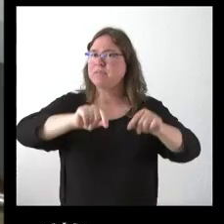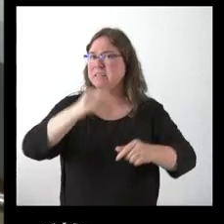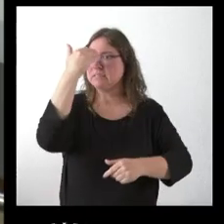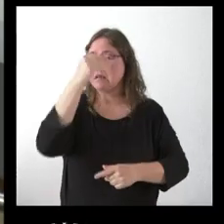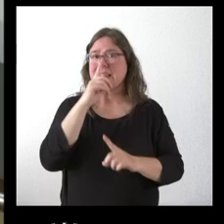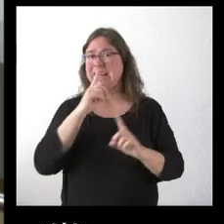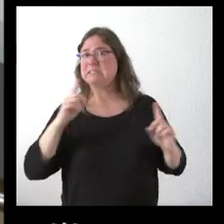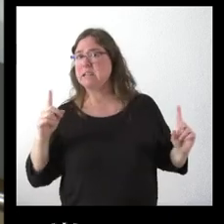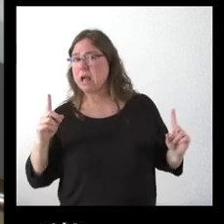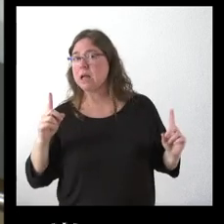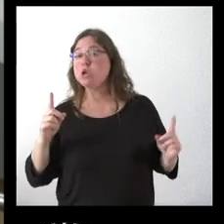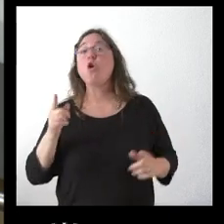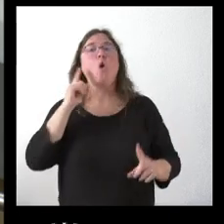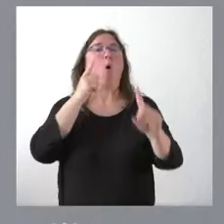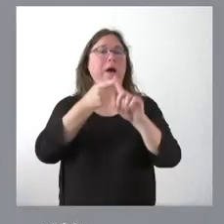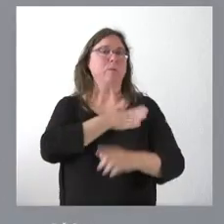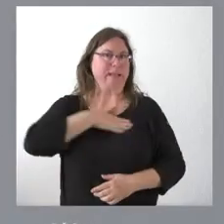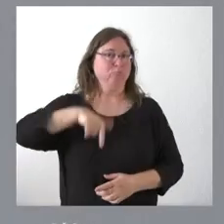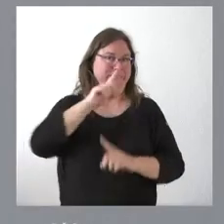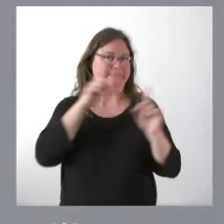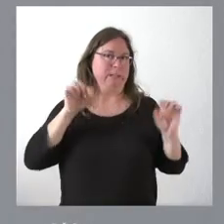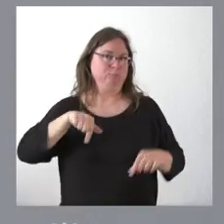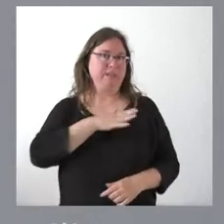este año? Cuando nuestro objetivo es que fuera este año, sí.